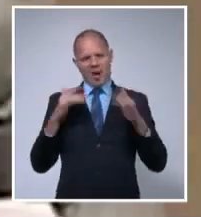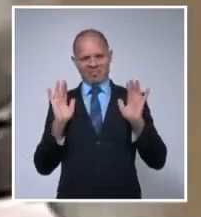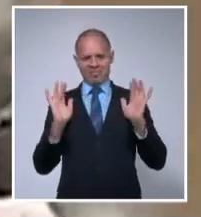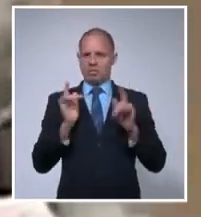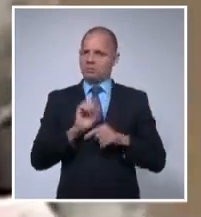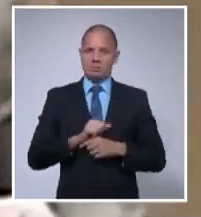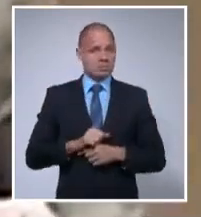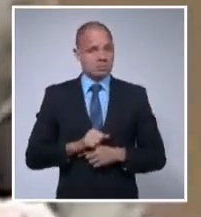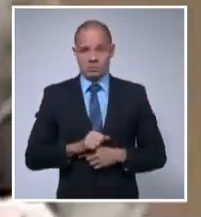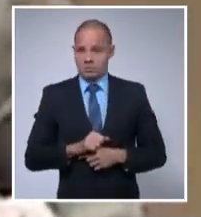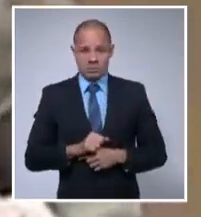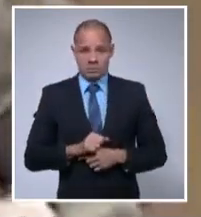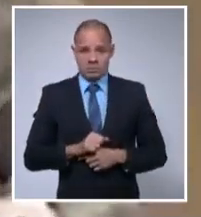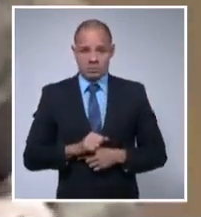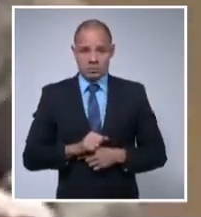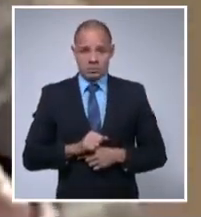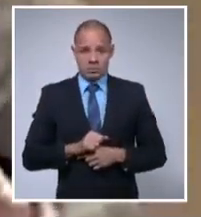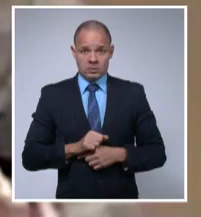qué